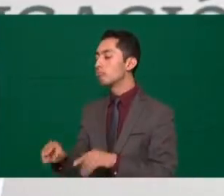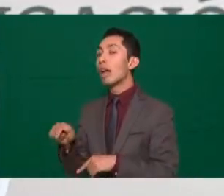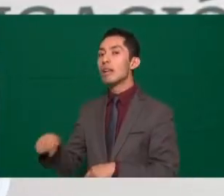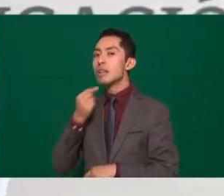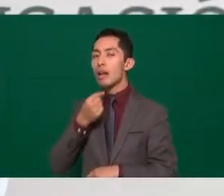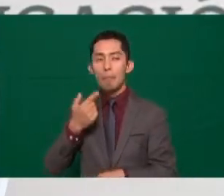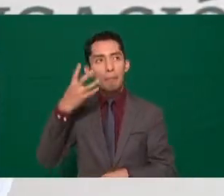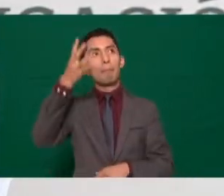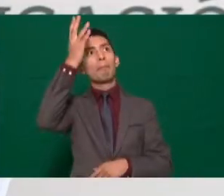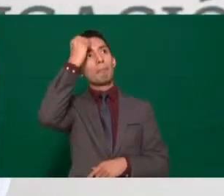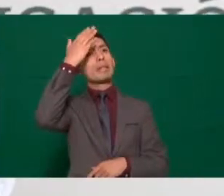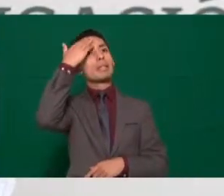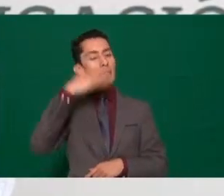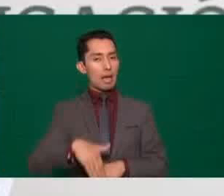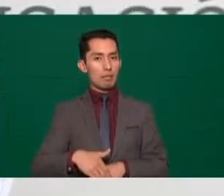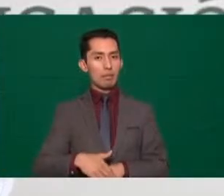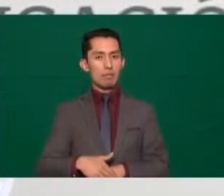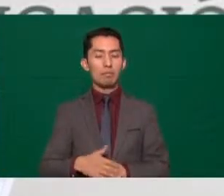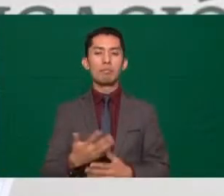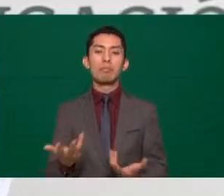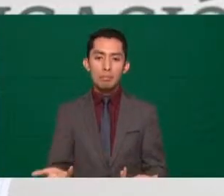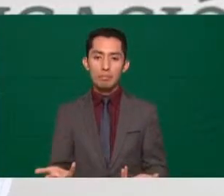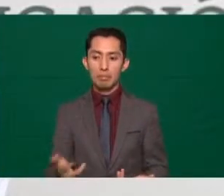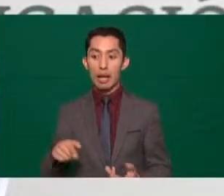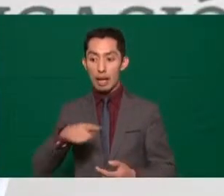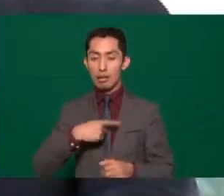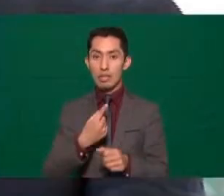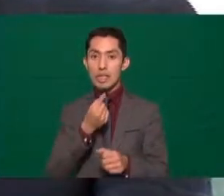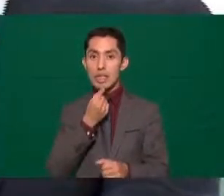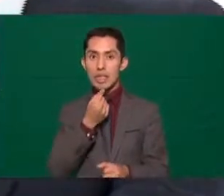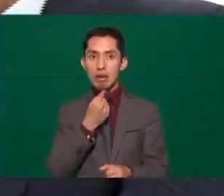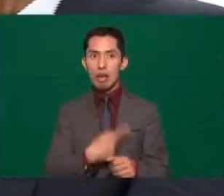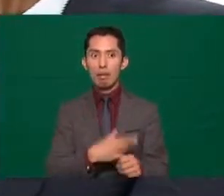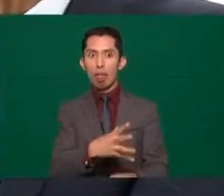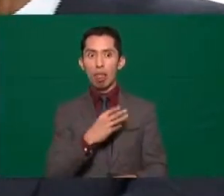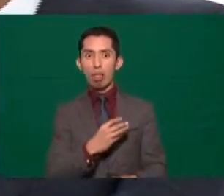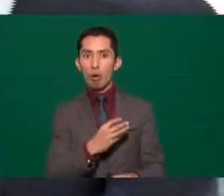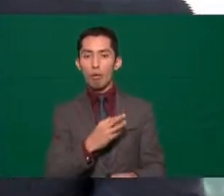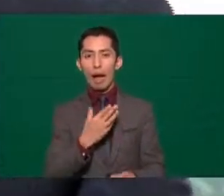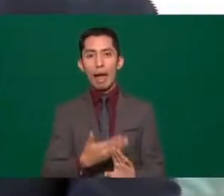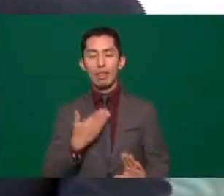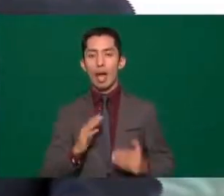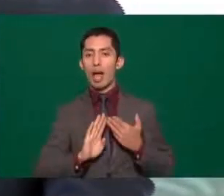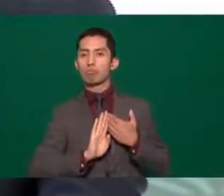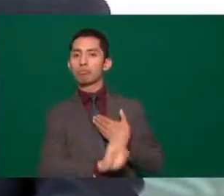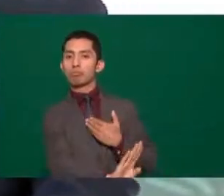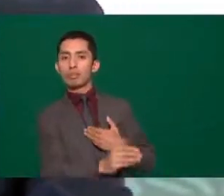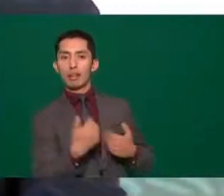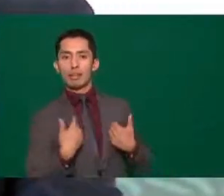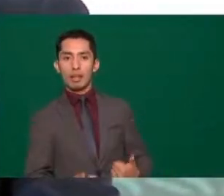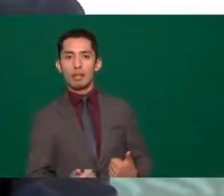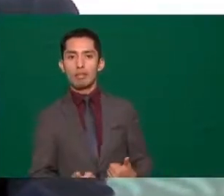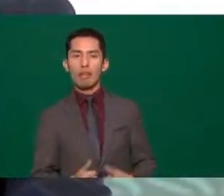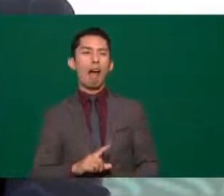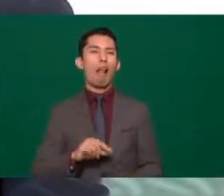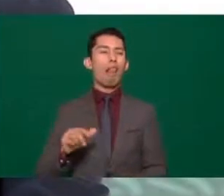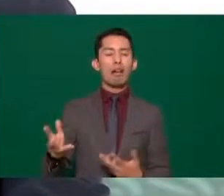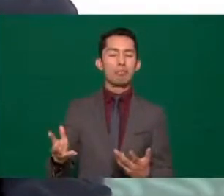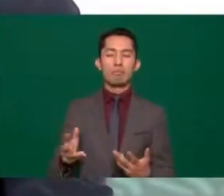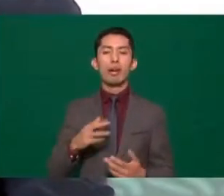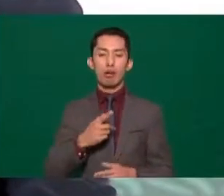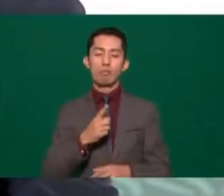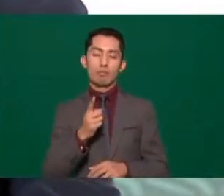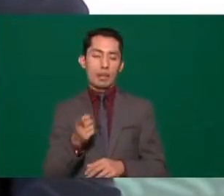Por eso tenemos que seguir